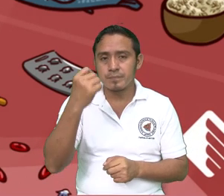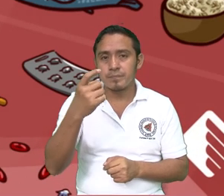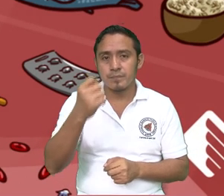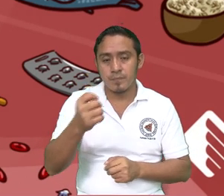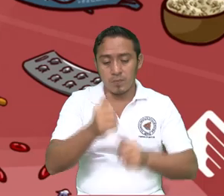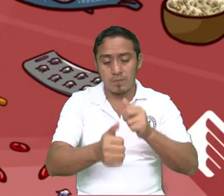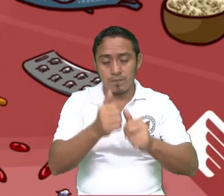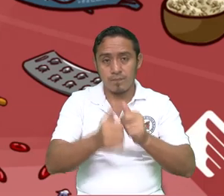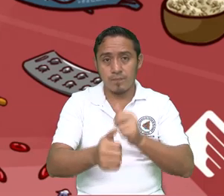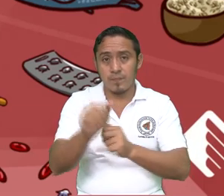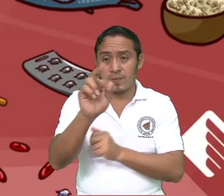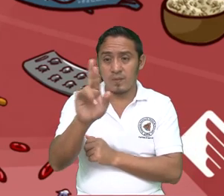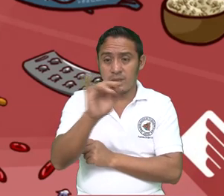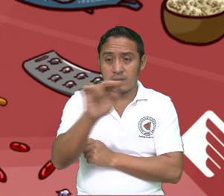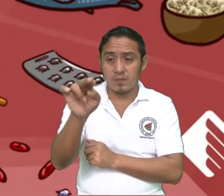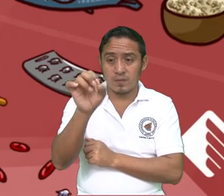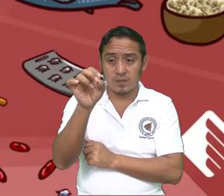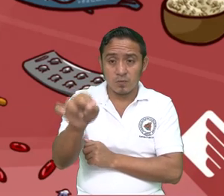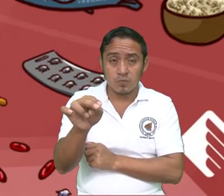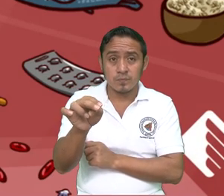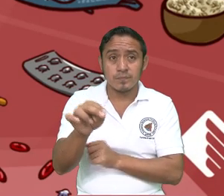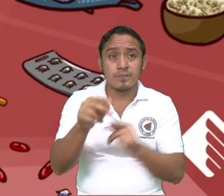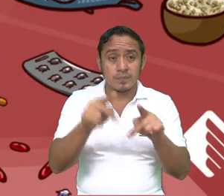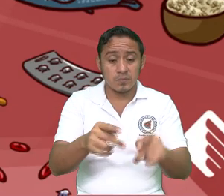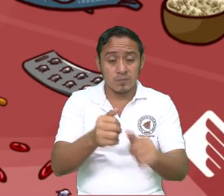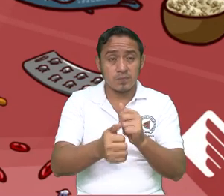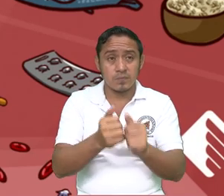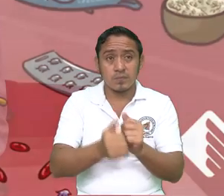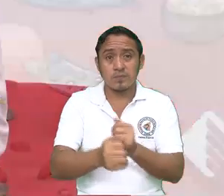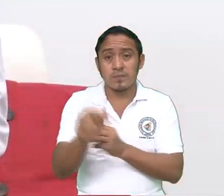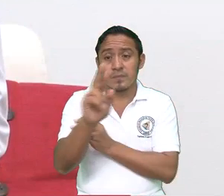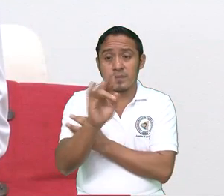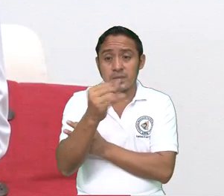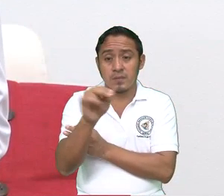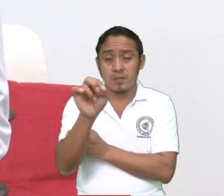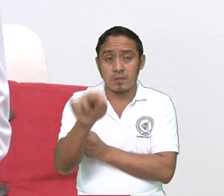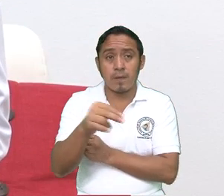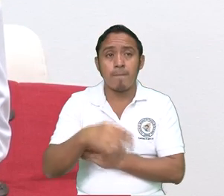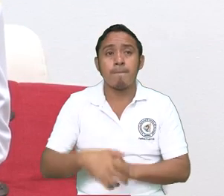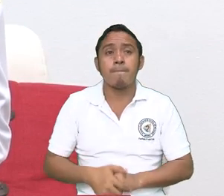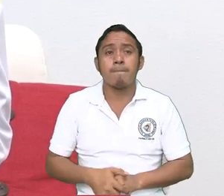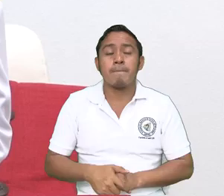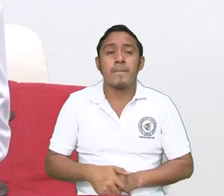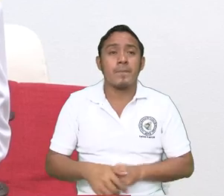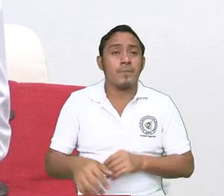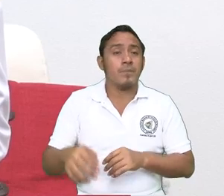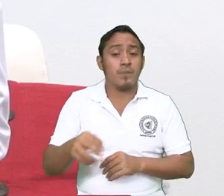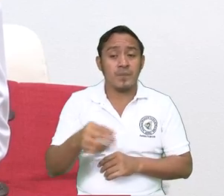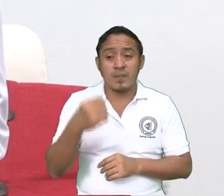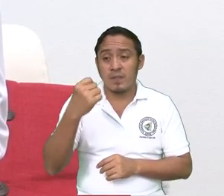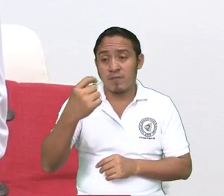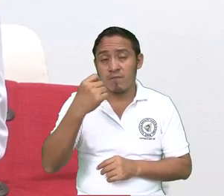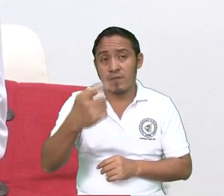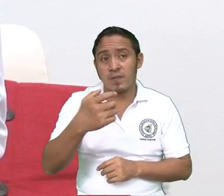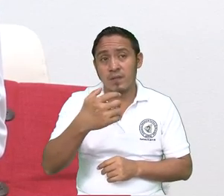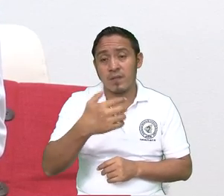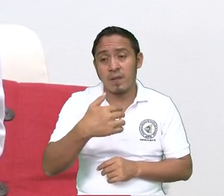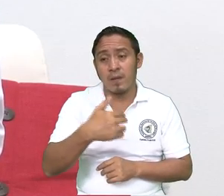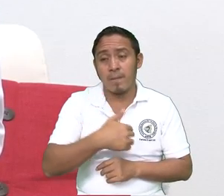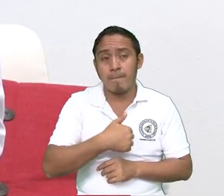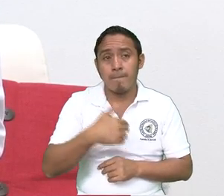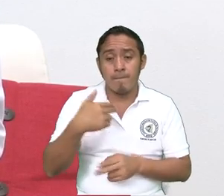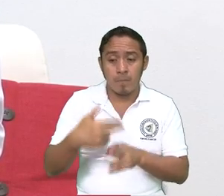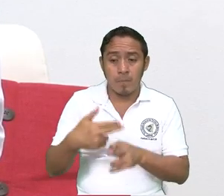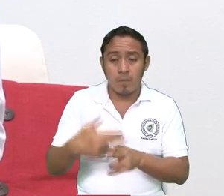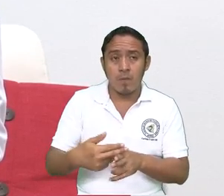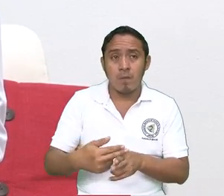renal ya el paciente con insuficiencia renal no puede producir perdón algo